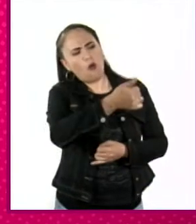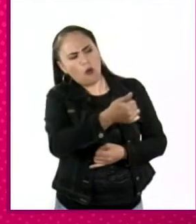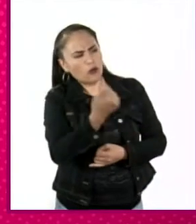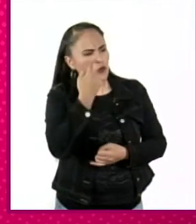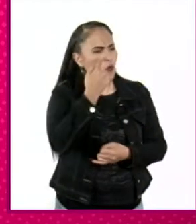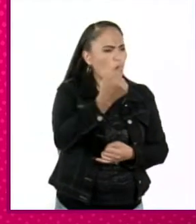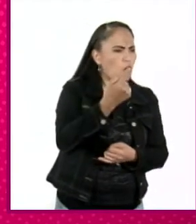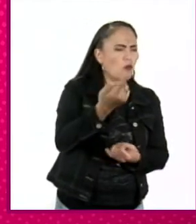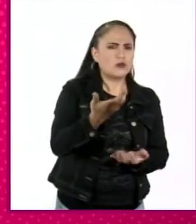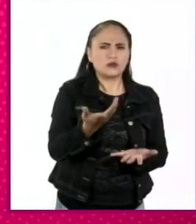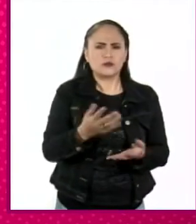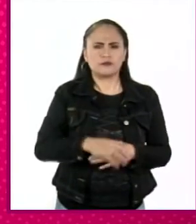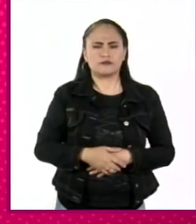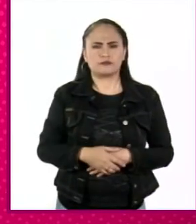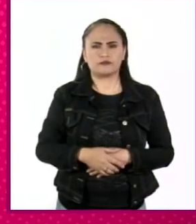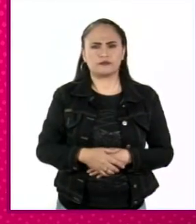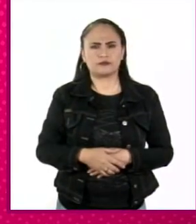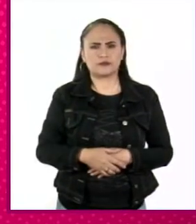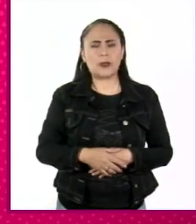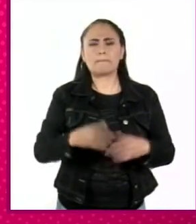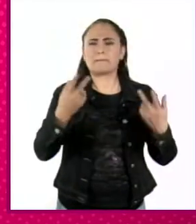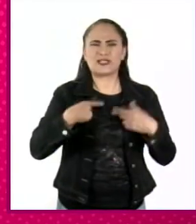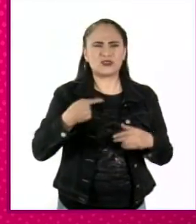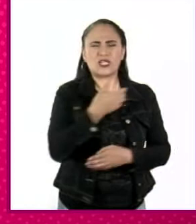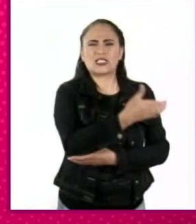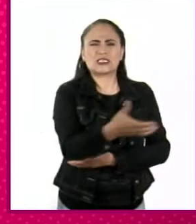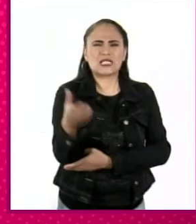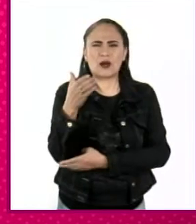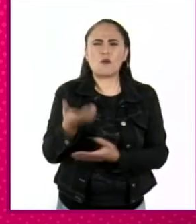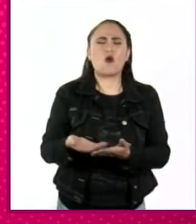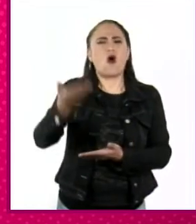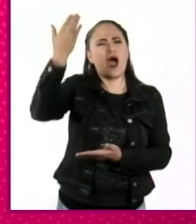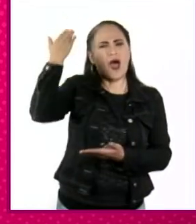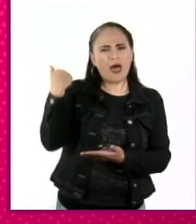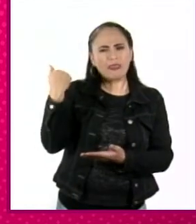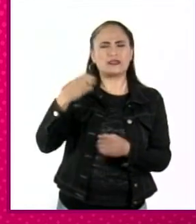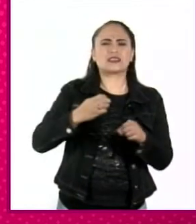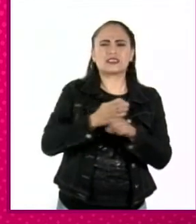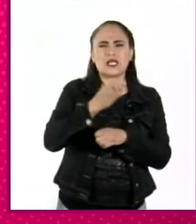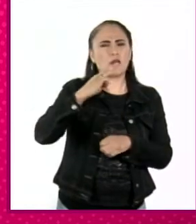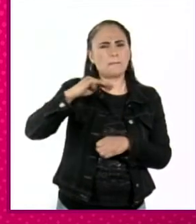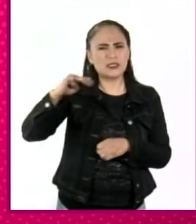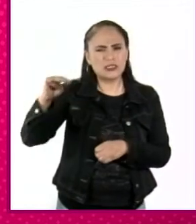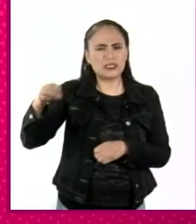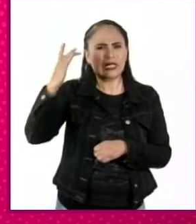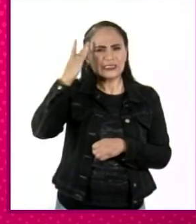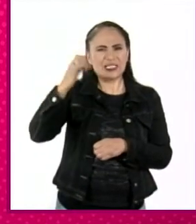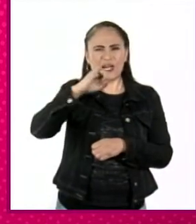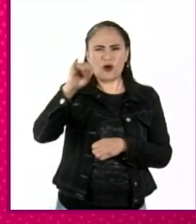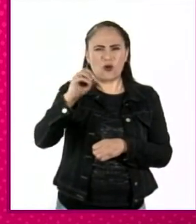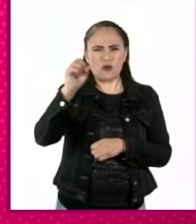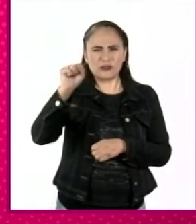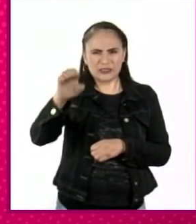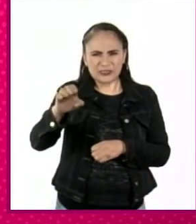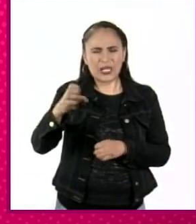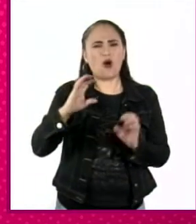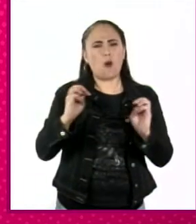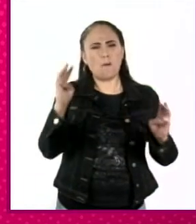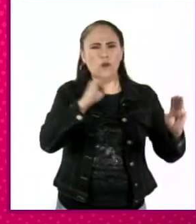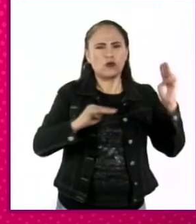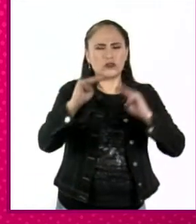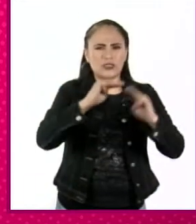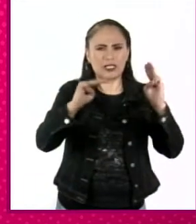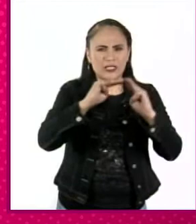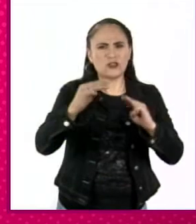checarlo, sentirlo, cómo lo vivieron los campesinos en Michoacán, en San José de la Gracia, en la Sierra de Guadalupe